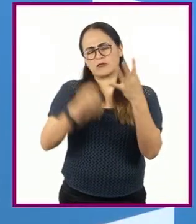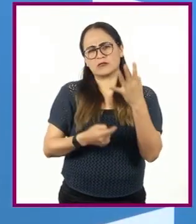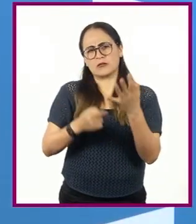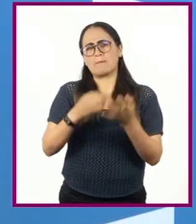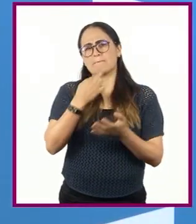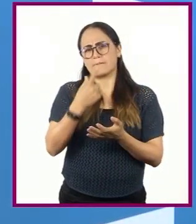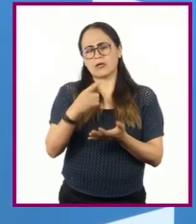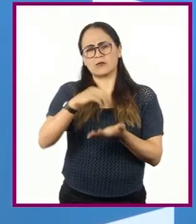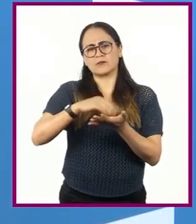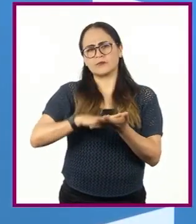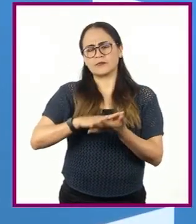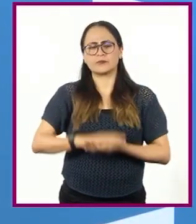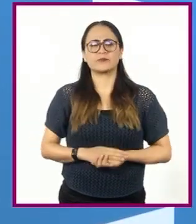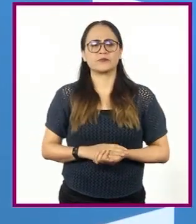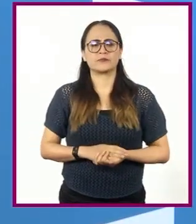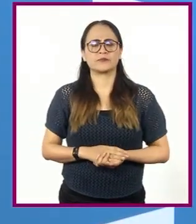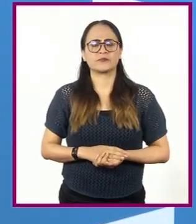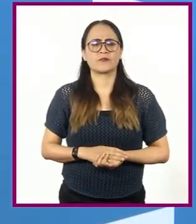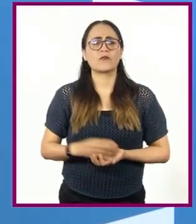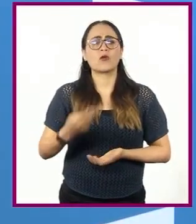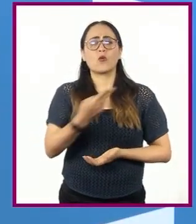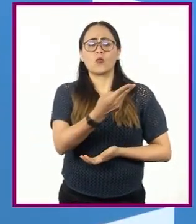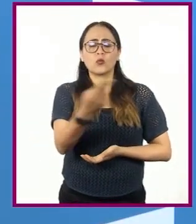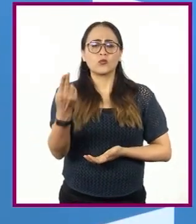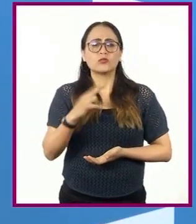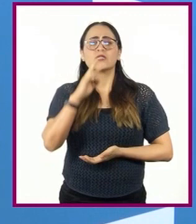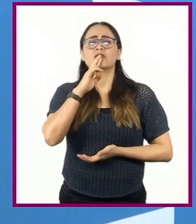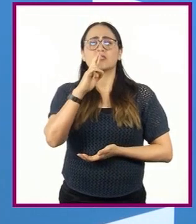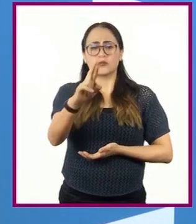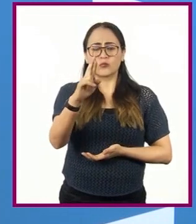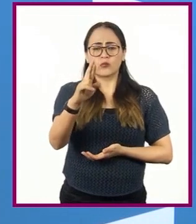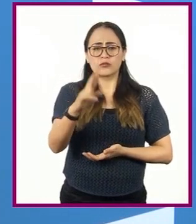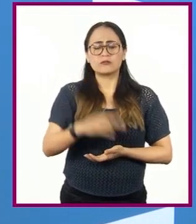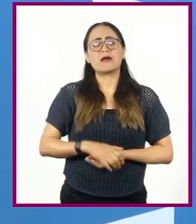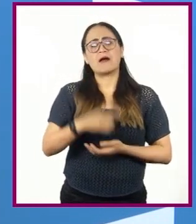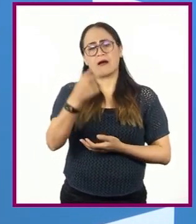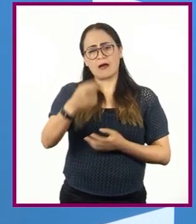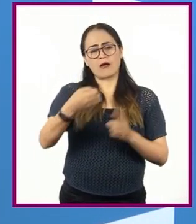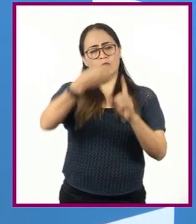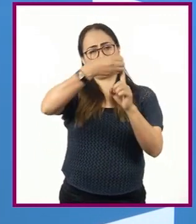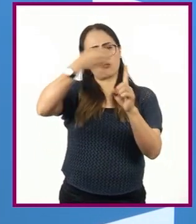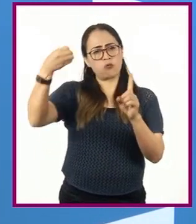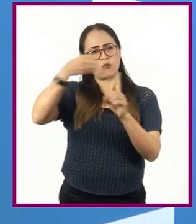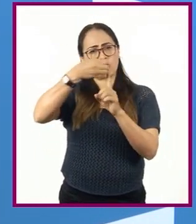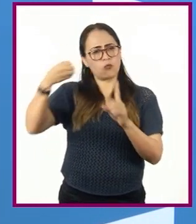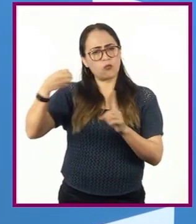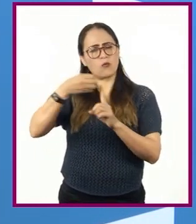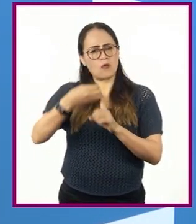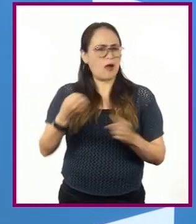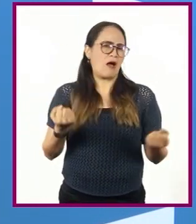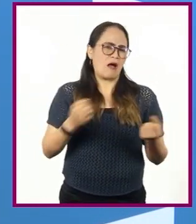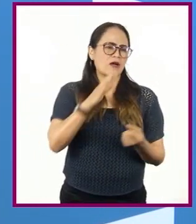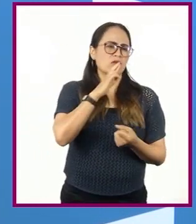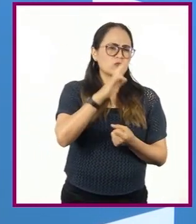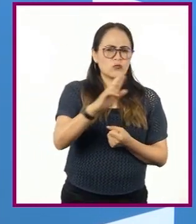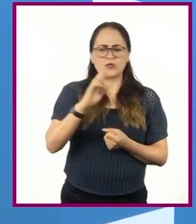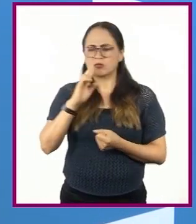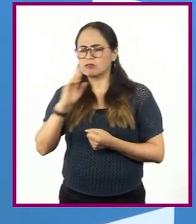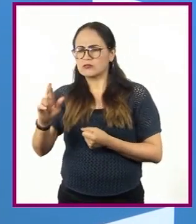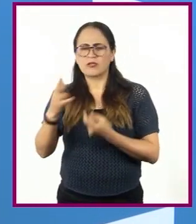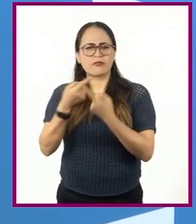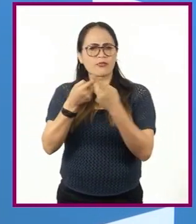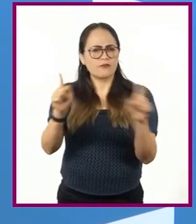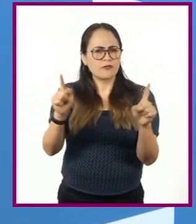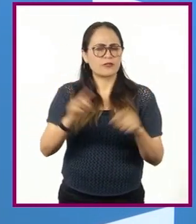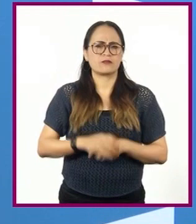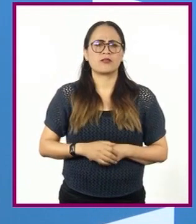Al resolver la oración numérica, identificamos que los efectos de las operaciones arrojan resultados diferentes. La